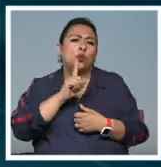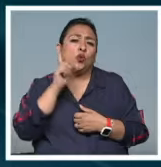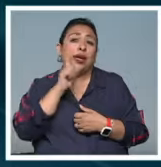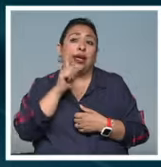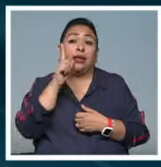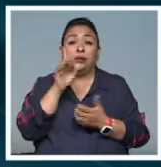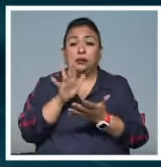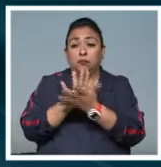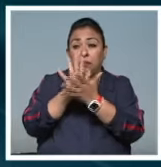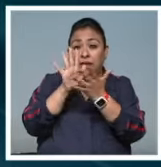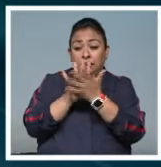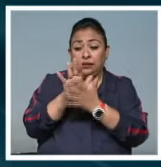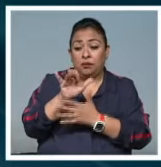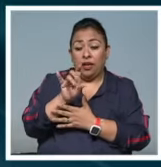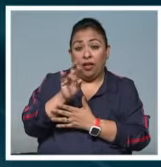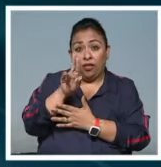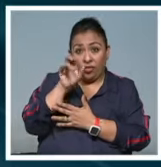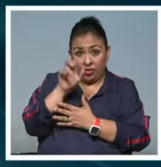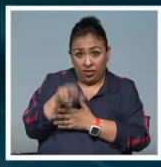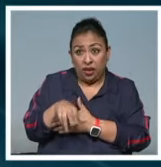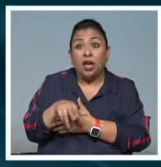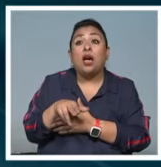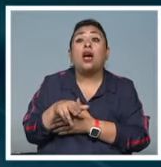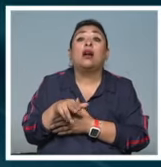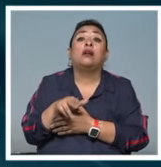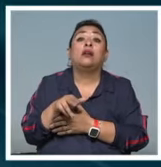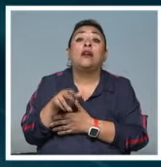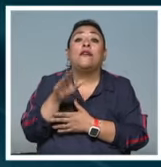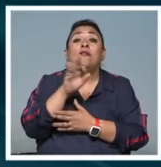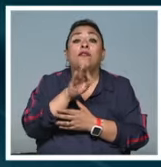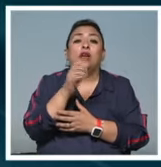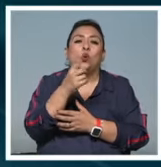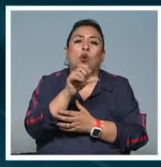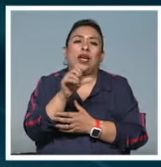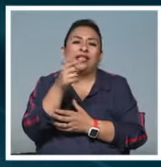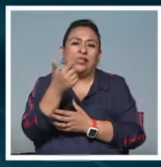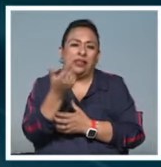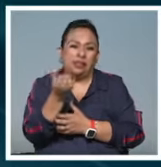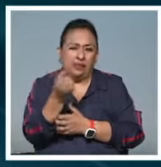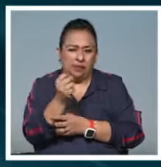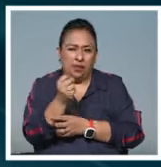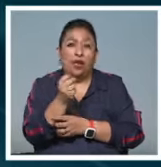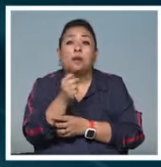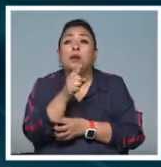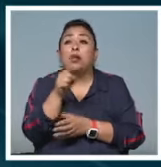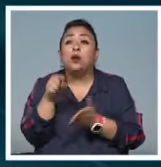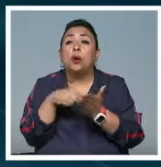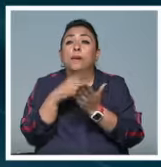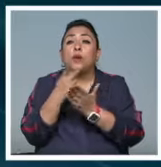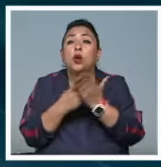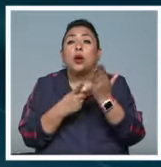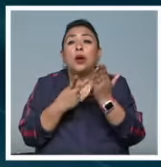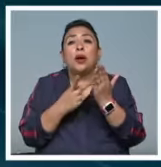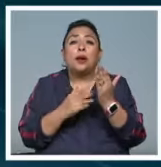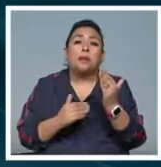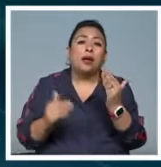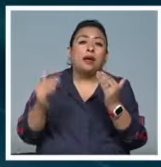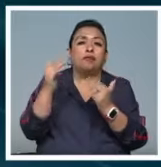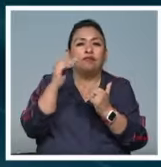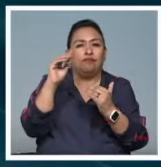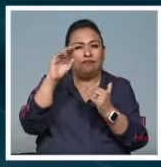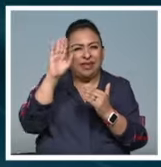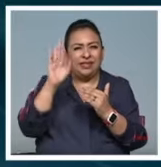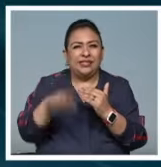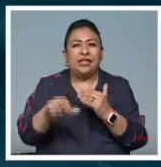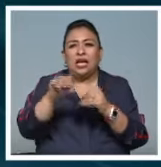La participación de Adrián Oropesa se realizará del 1 al 7 de septiembre en el programa de posgrado en Artes y Cultura